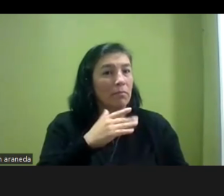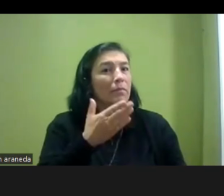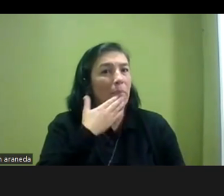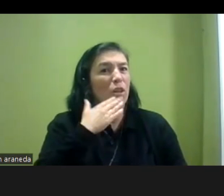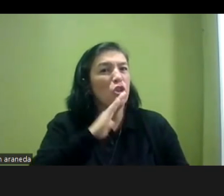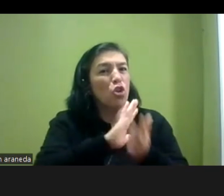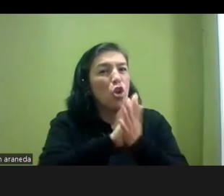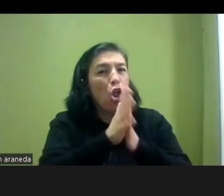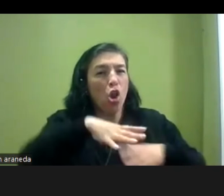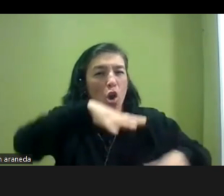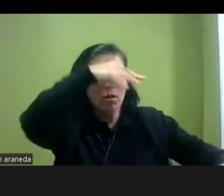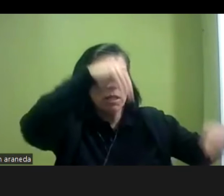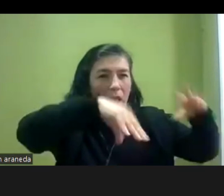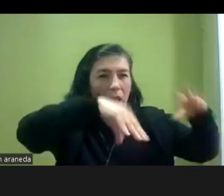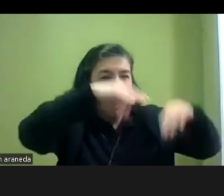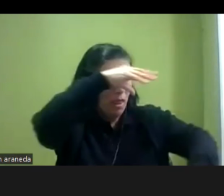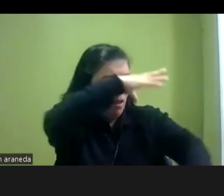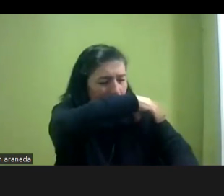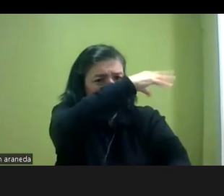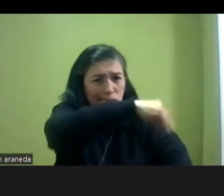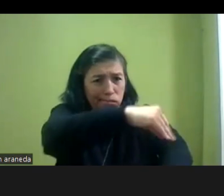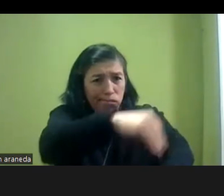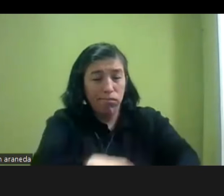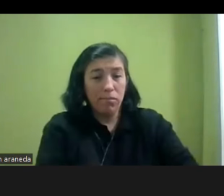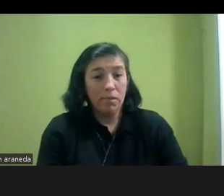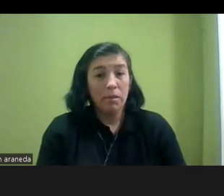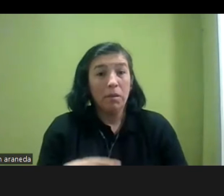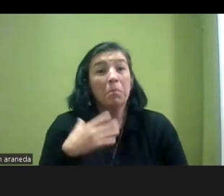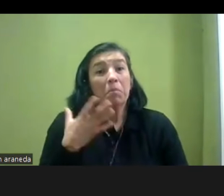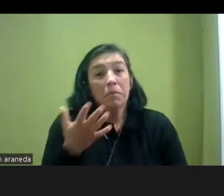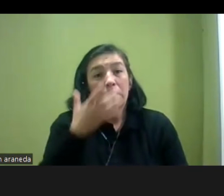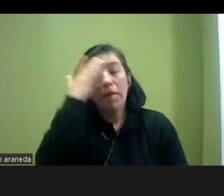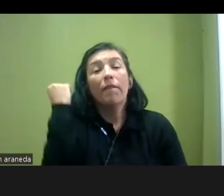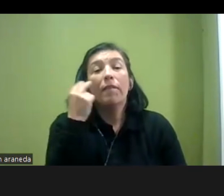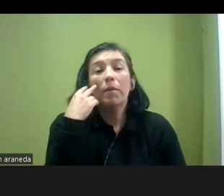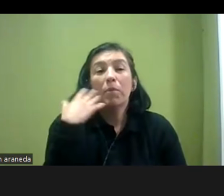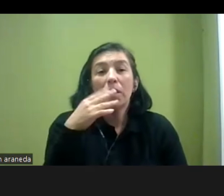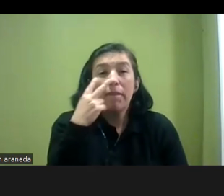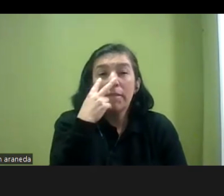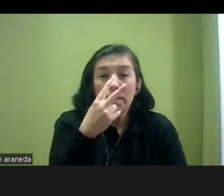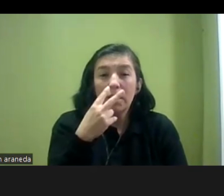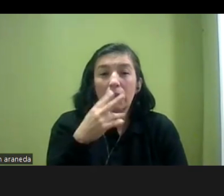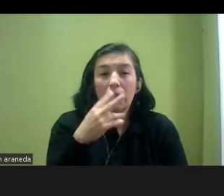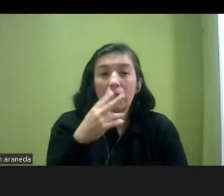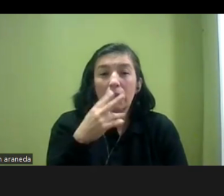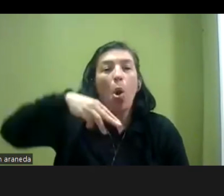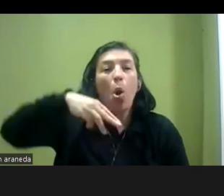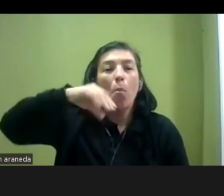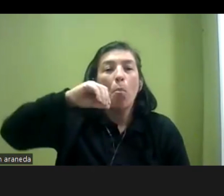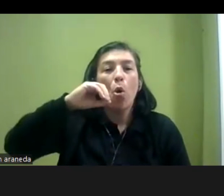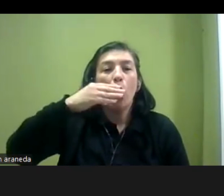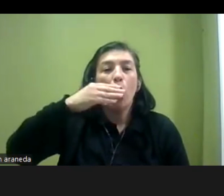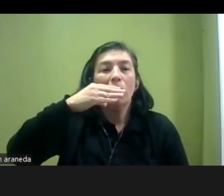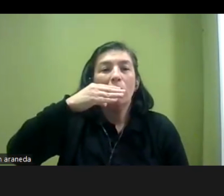Andes y desde mucho más temprano. O sea, es cuestión de ver los textiles moche en